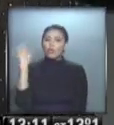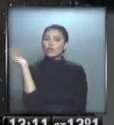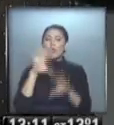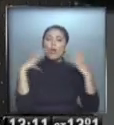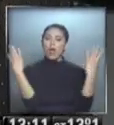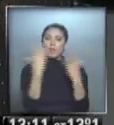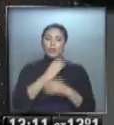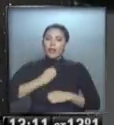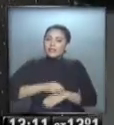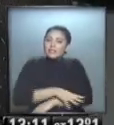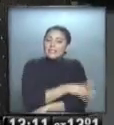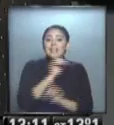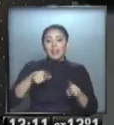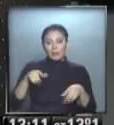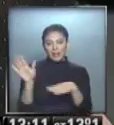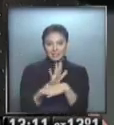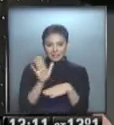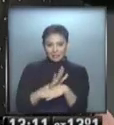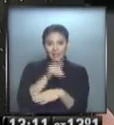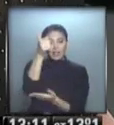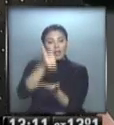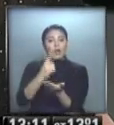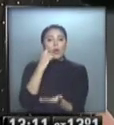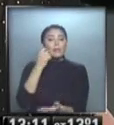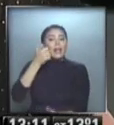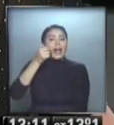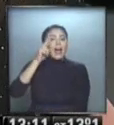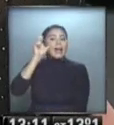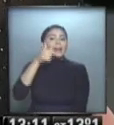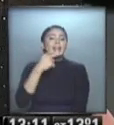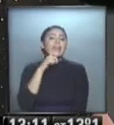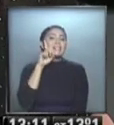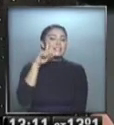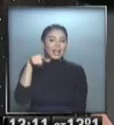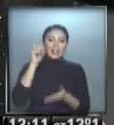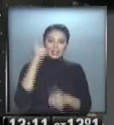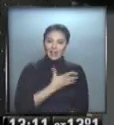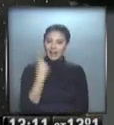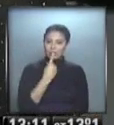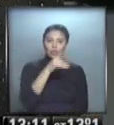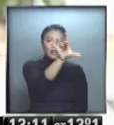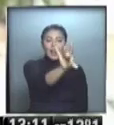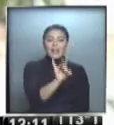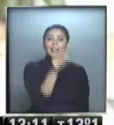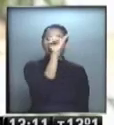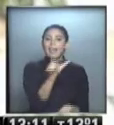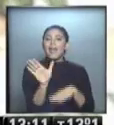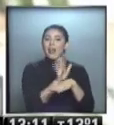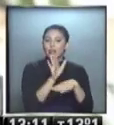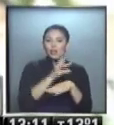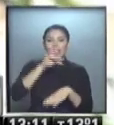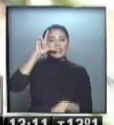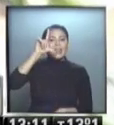todo el mundo y hasta al mundo del cine a alejandro agresti va a ser una película rodrigo de la serna ha sido elegido para protagonizar esta biopic